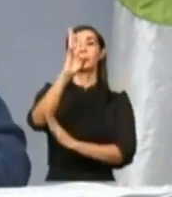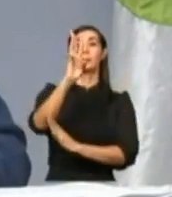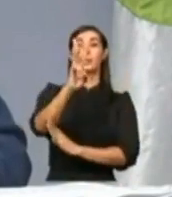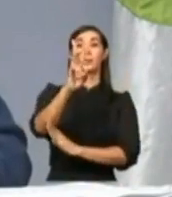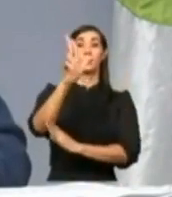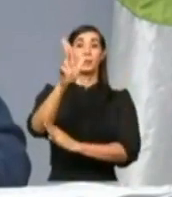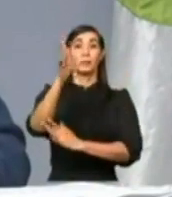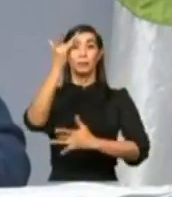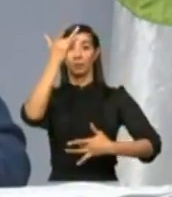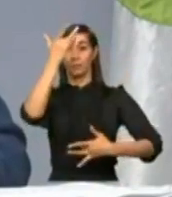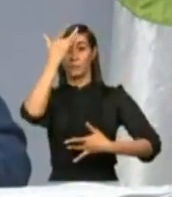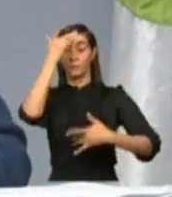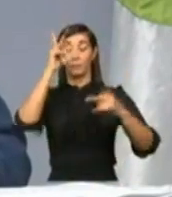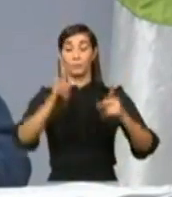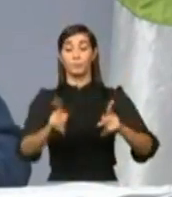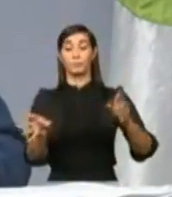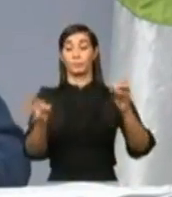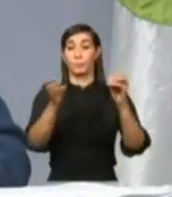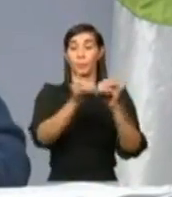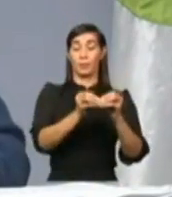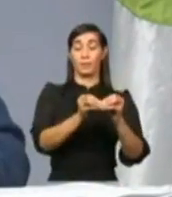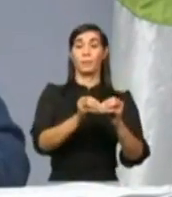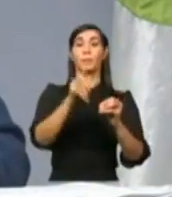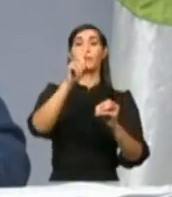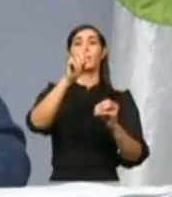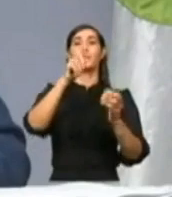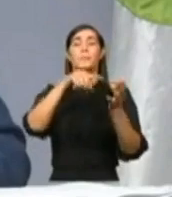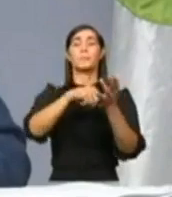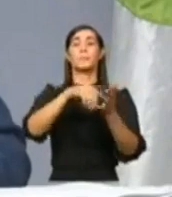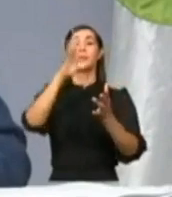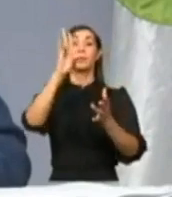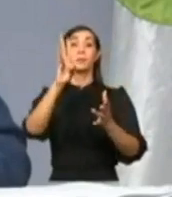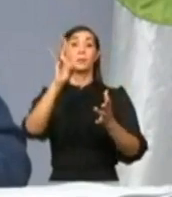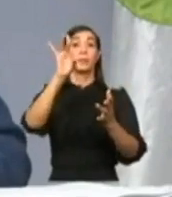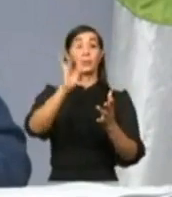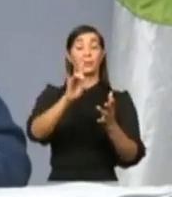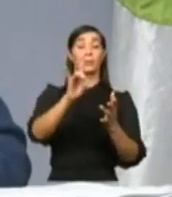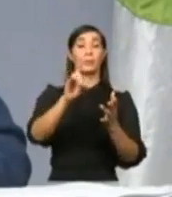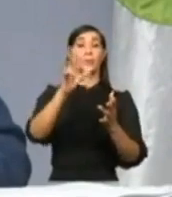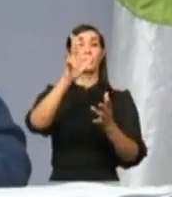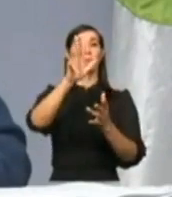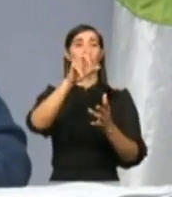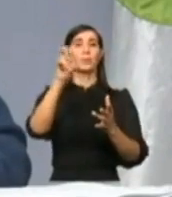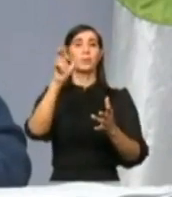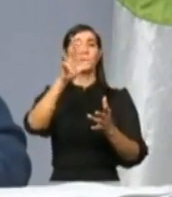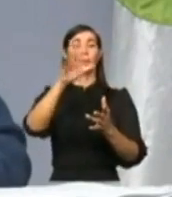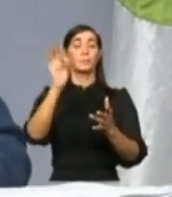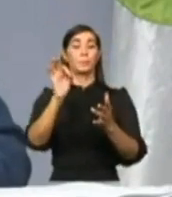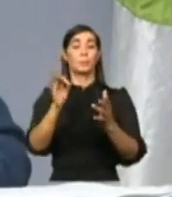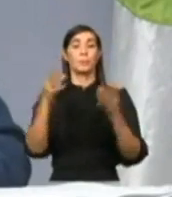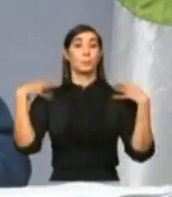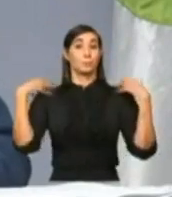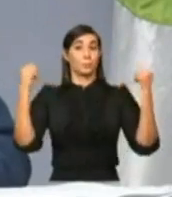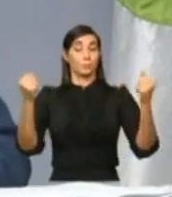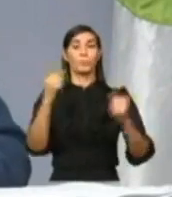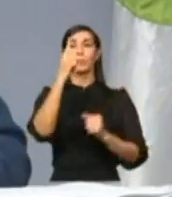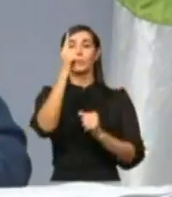nuevos, acumulando 1.078, 139 recuperados y un